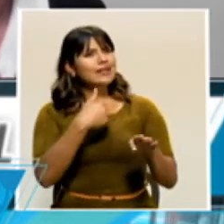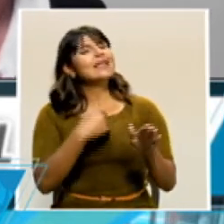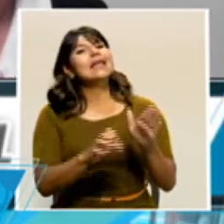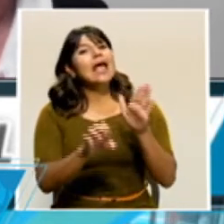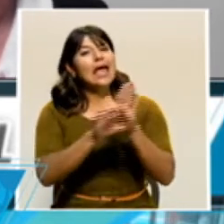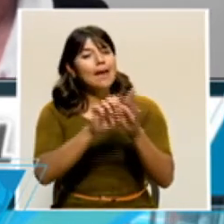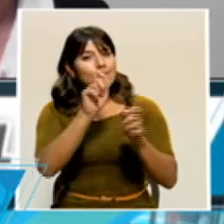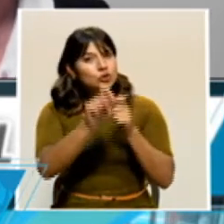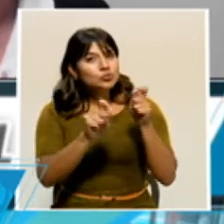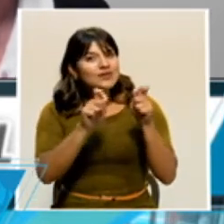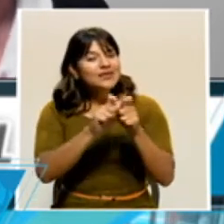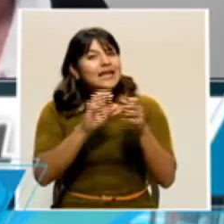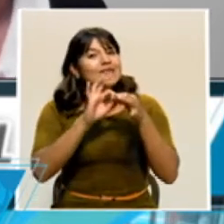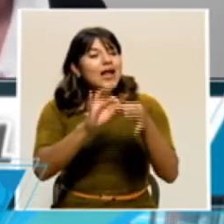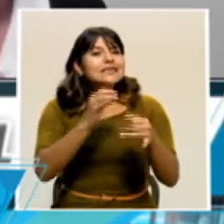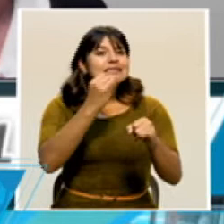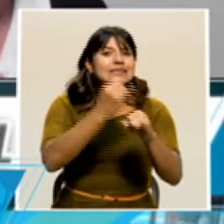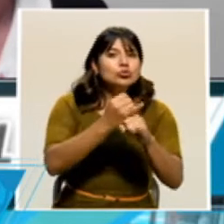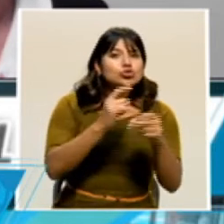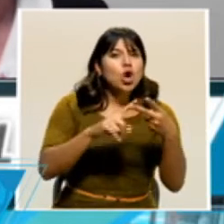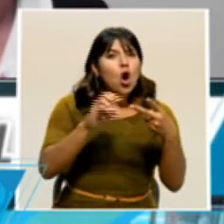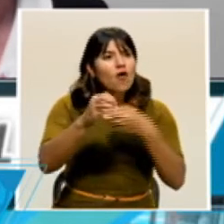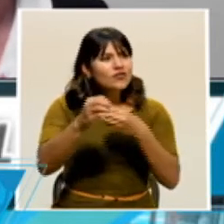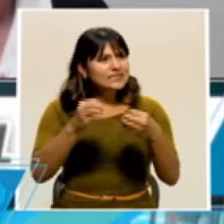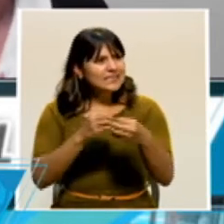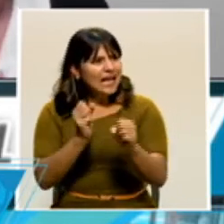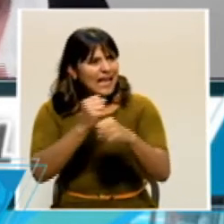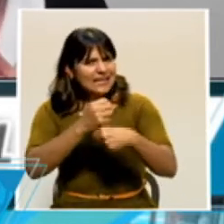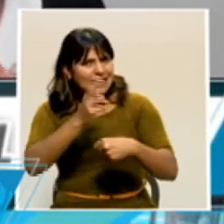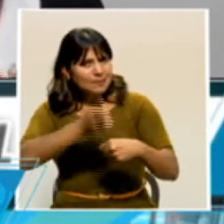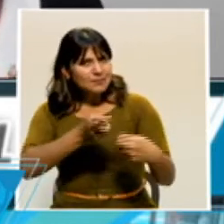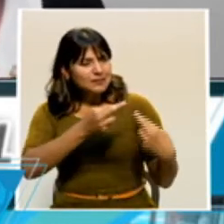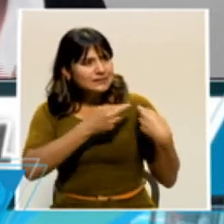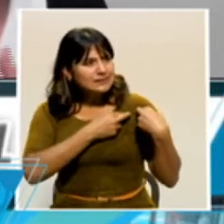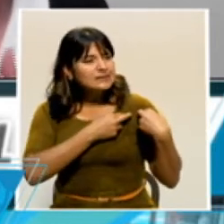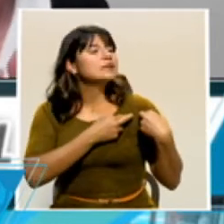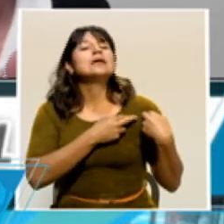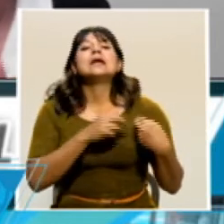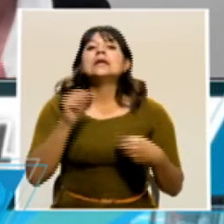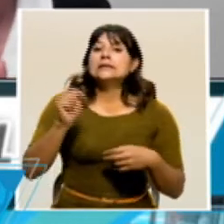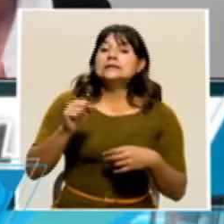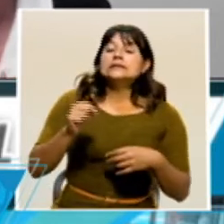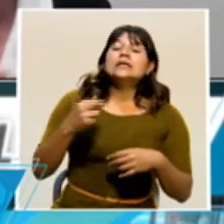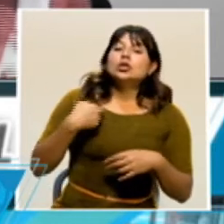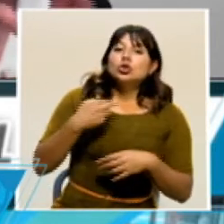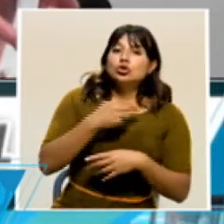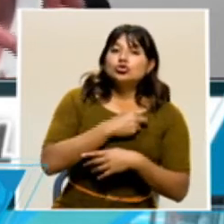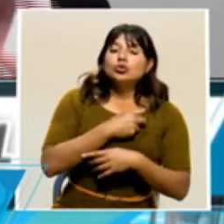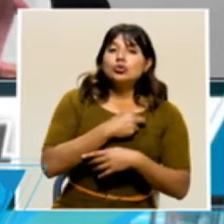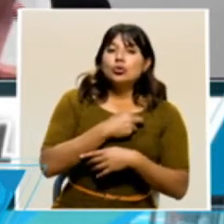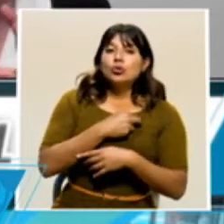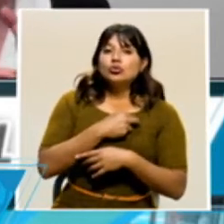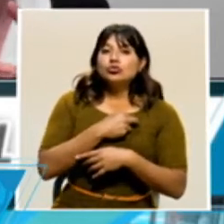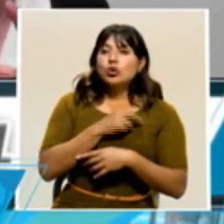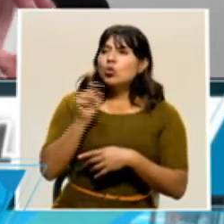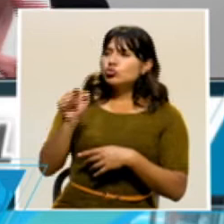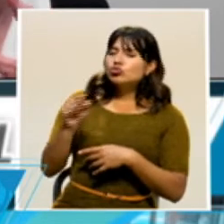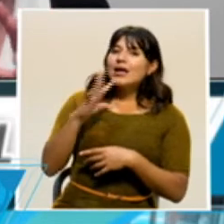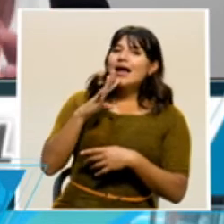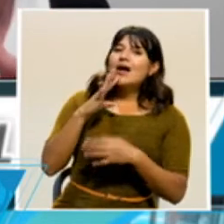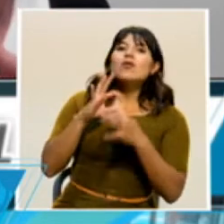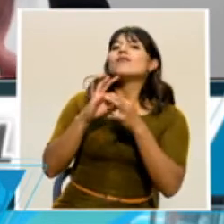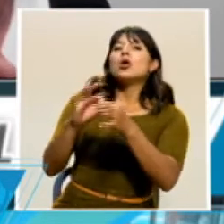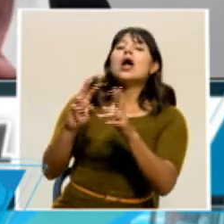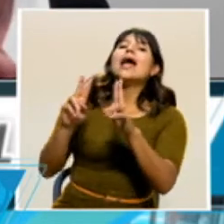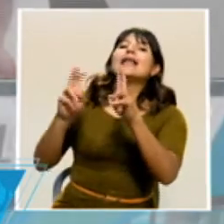oficinas o instituciones que hacen las mismas tareas? Sí, bueno, nosotros usted se está refiriendo al tema